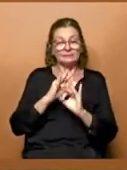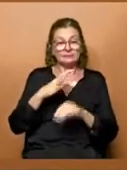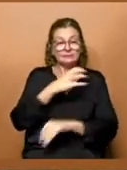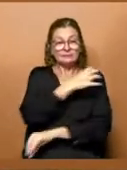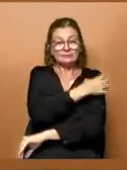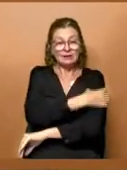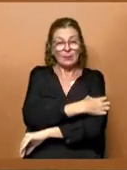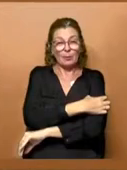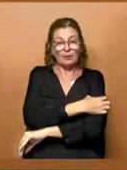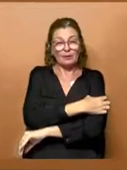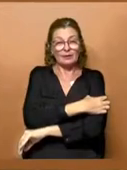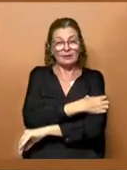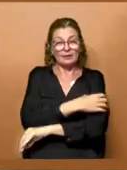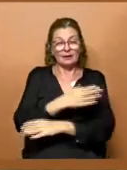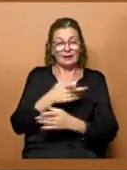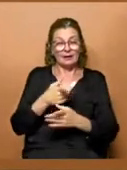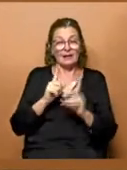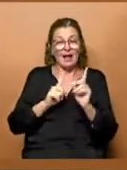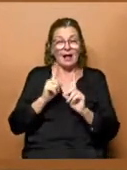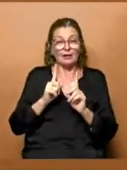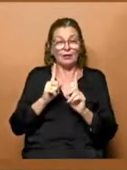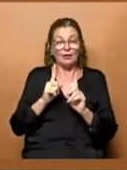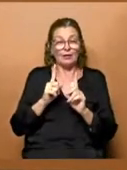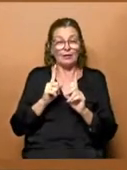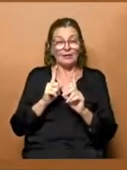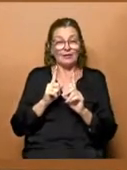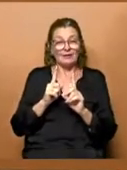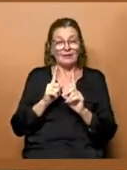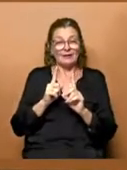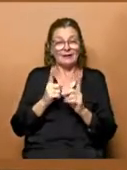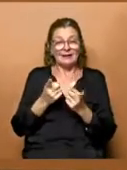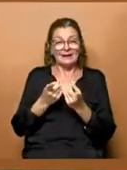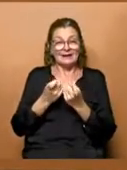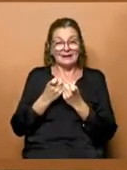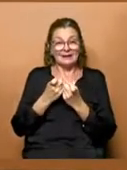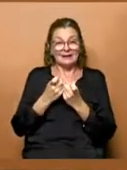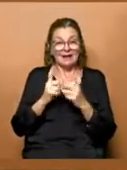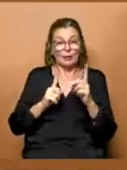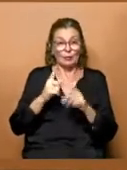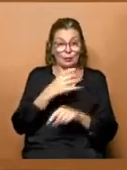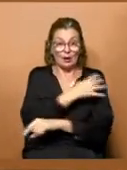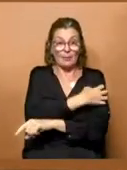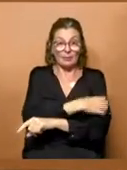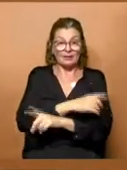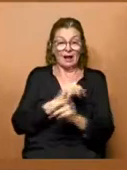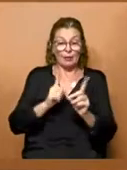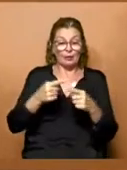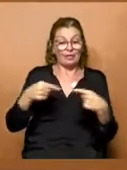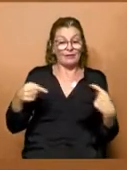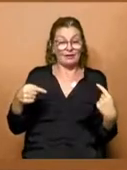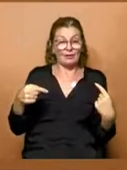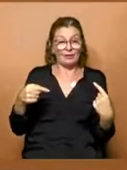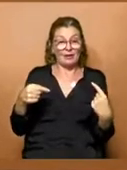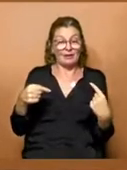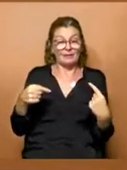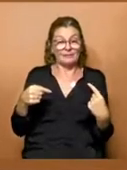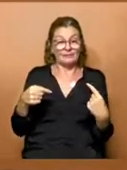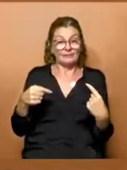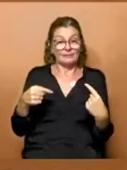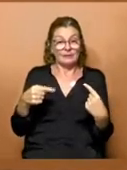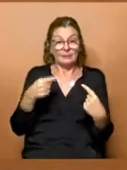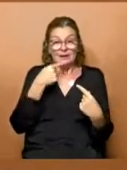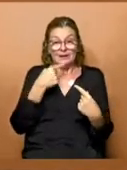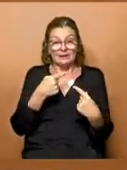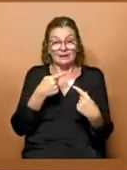es un speech de los que la necesitan para algunas cosas, sobre todo para